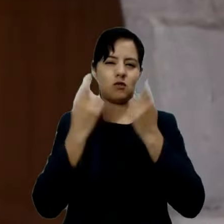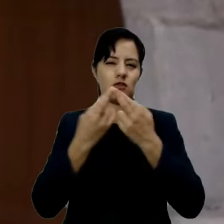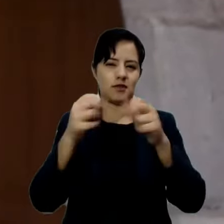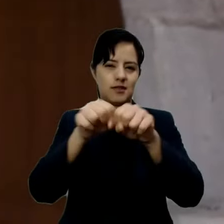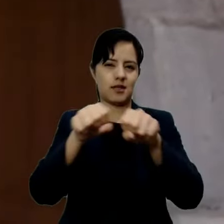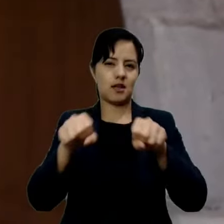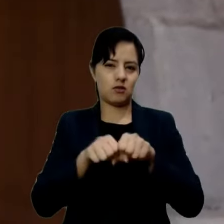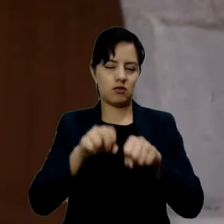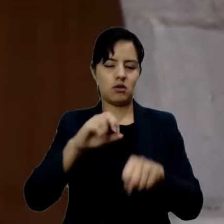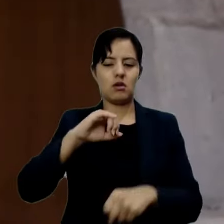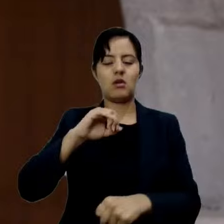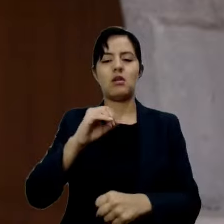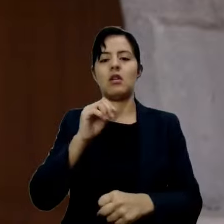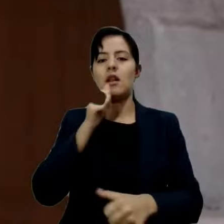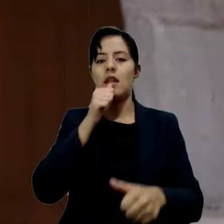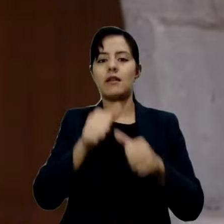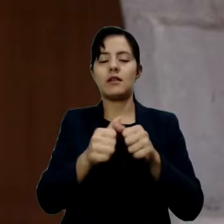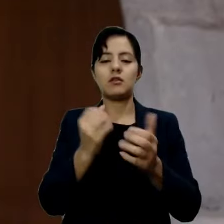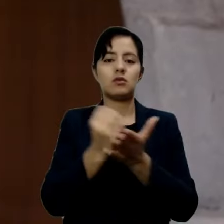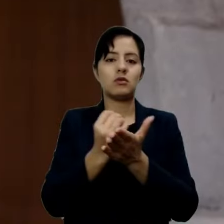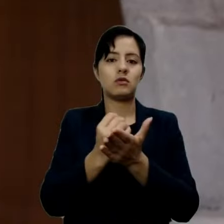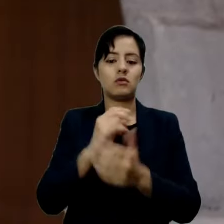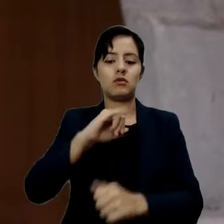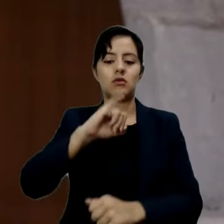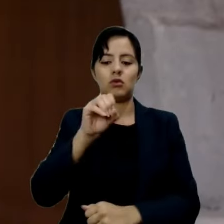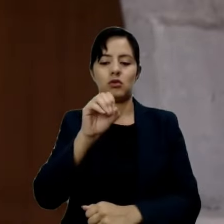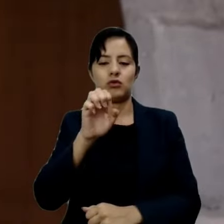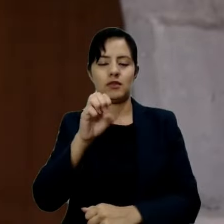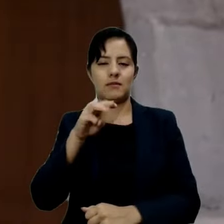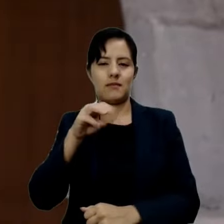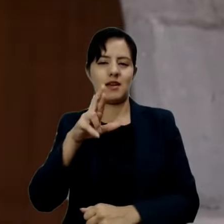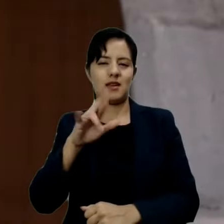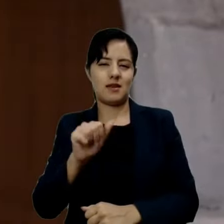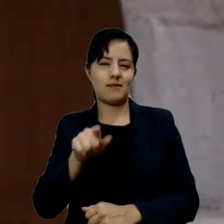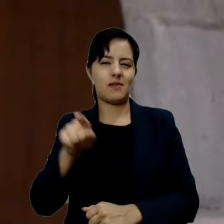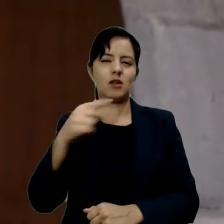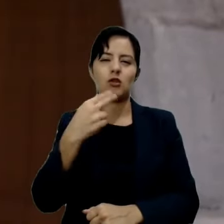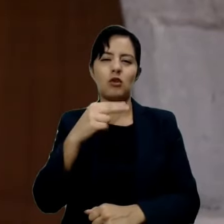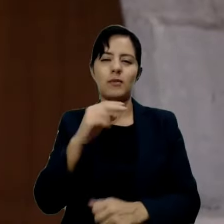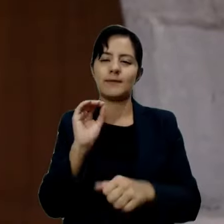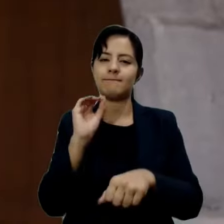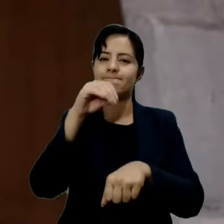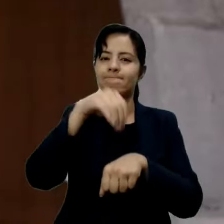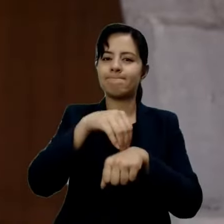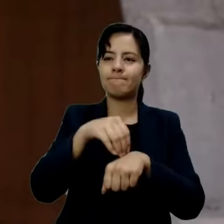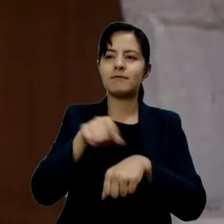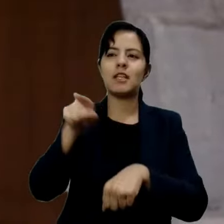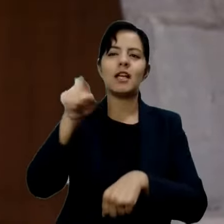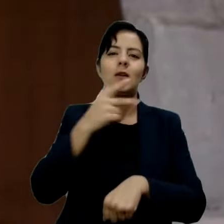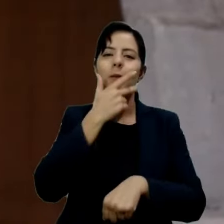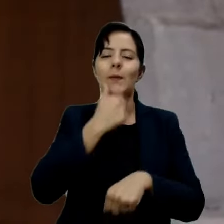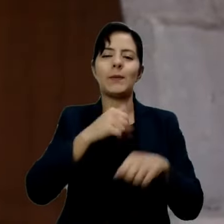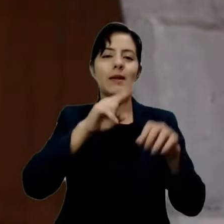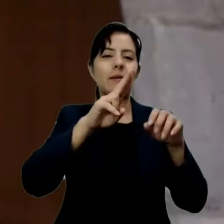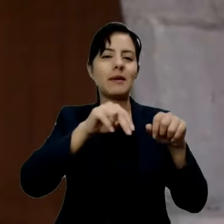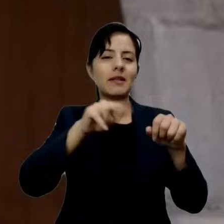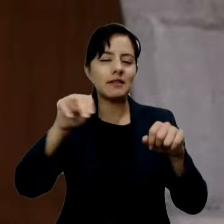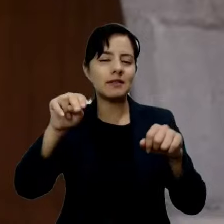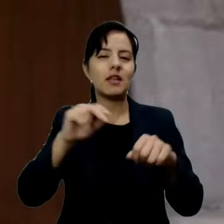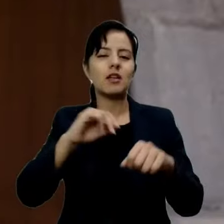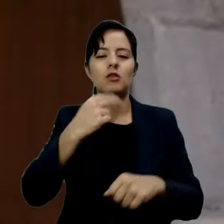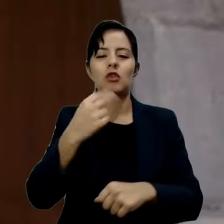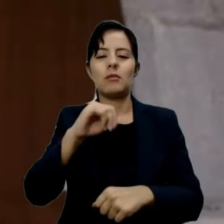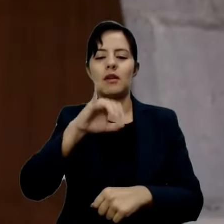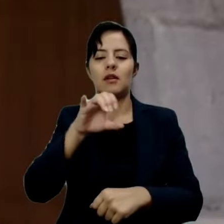Pavón delto oficial del poder legislativo del Estado de México el nombre del pintor paisajista José María